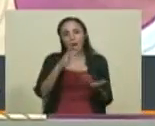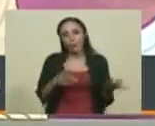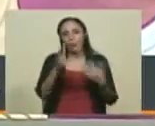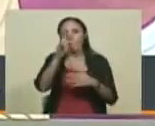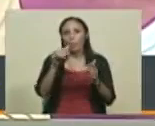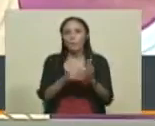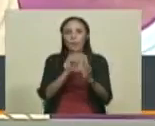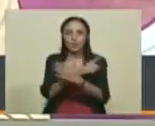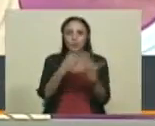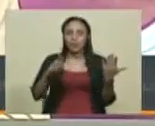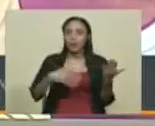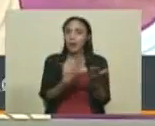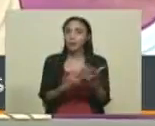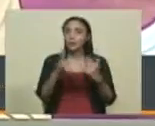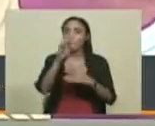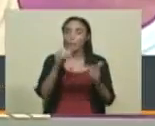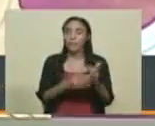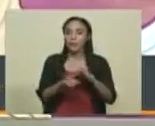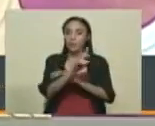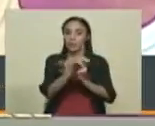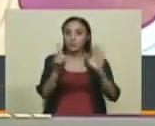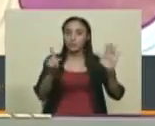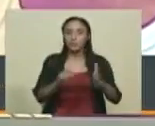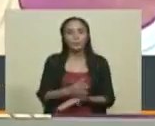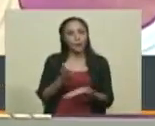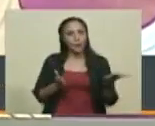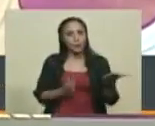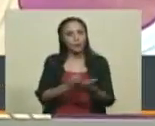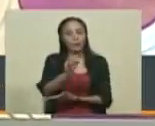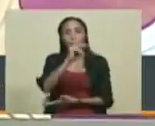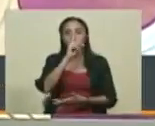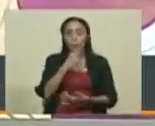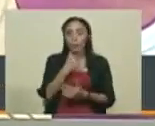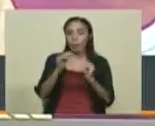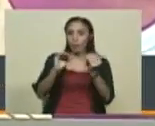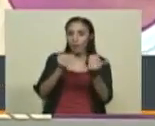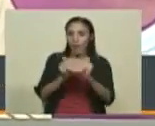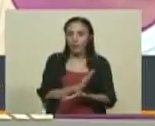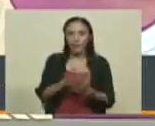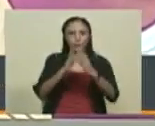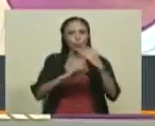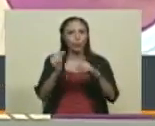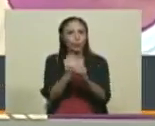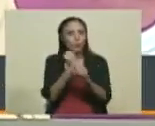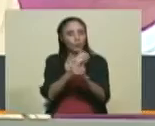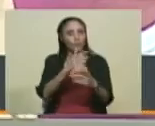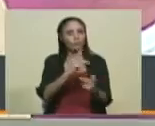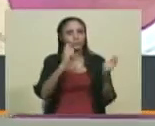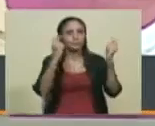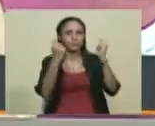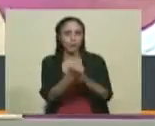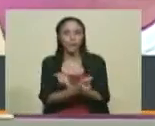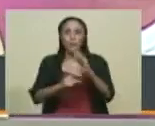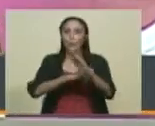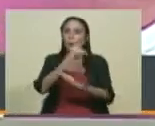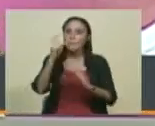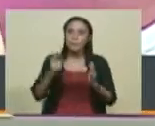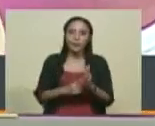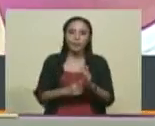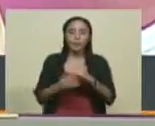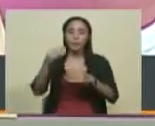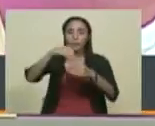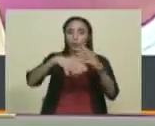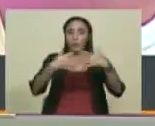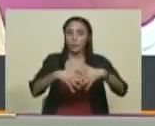2016-2026. Y autorizo a través del Código de Ética de los Trabajadores a una transformación total de nuestra